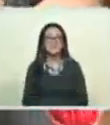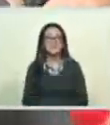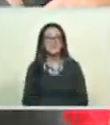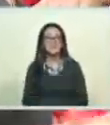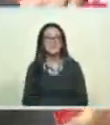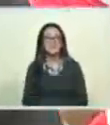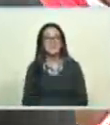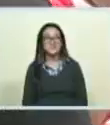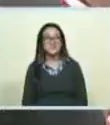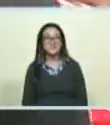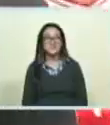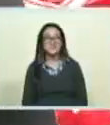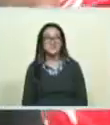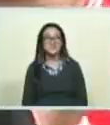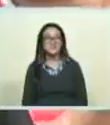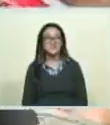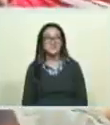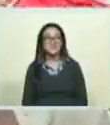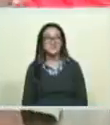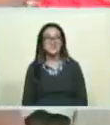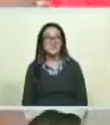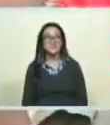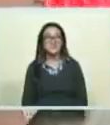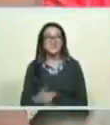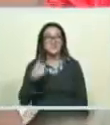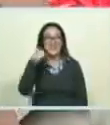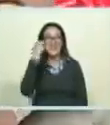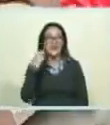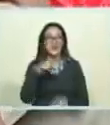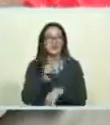aquí. Negro primero.